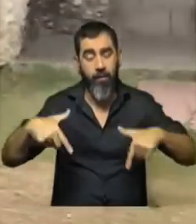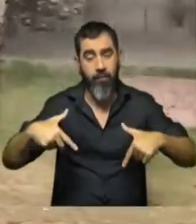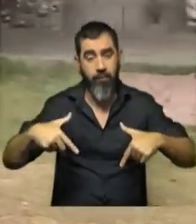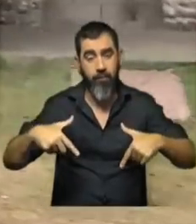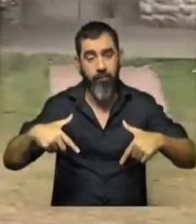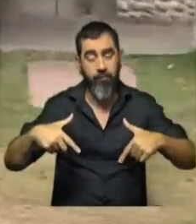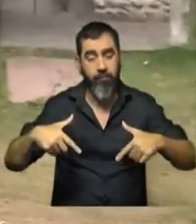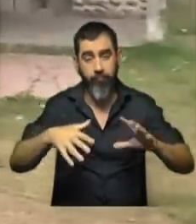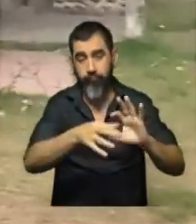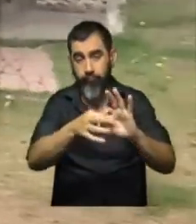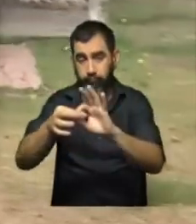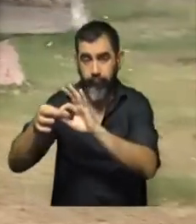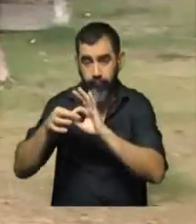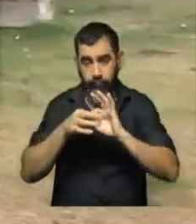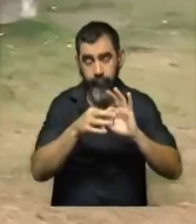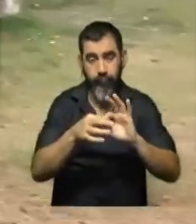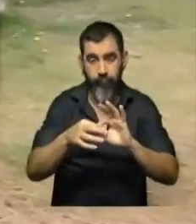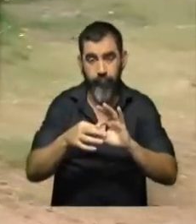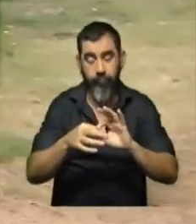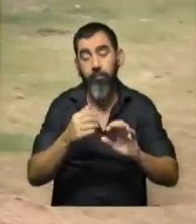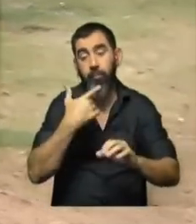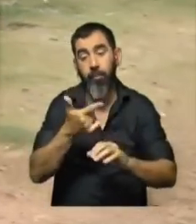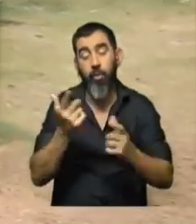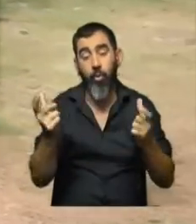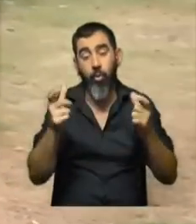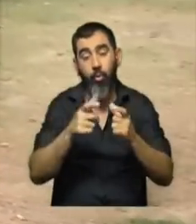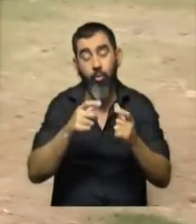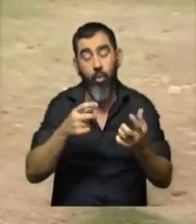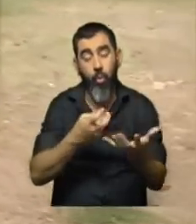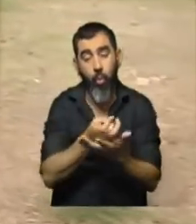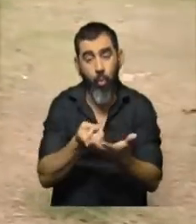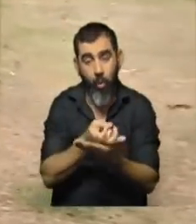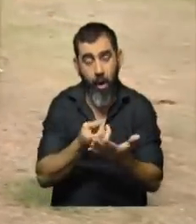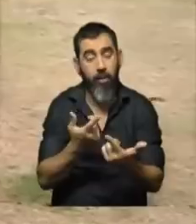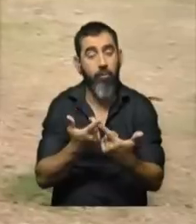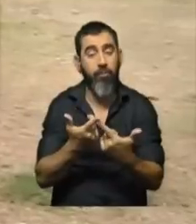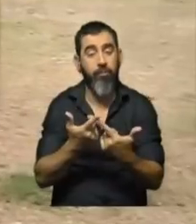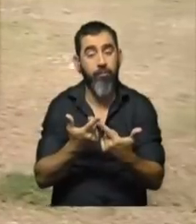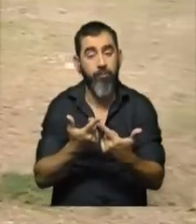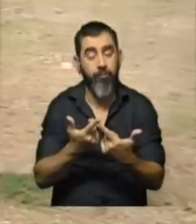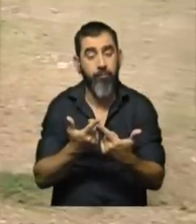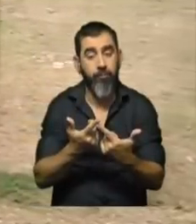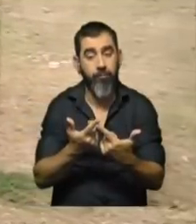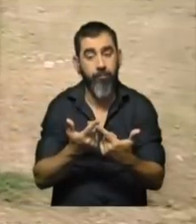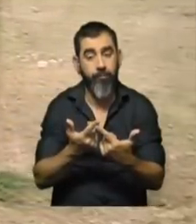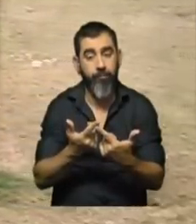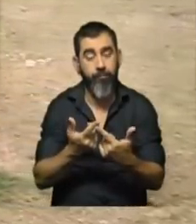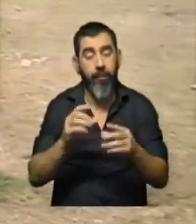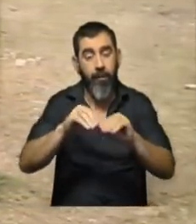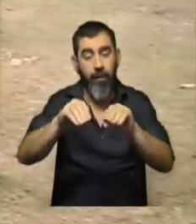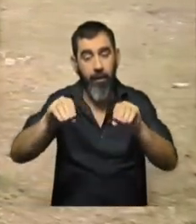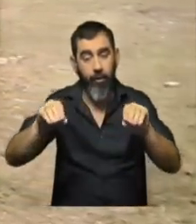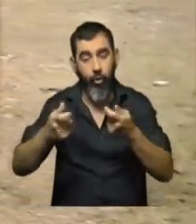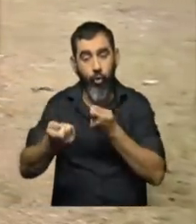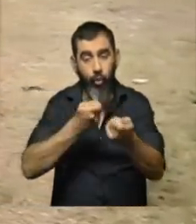trabajando en conjunto. Ya sea desde acondicionamiento urbano, de gestión territorial,